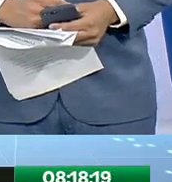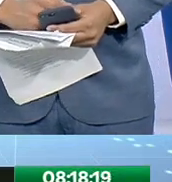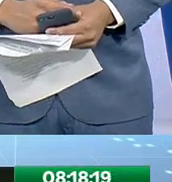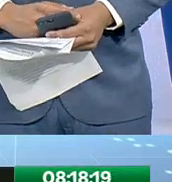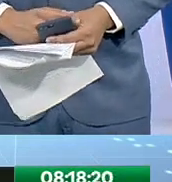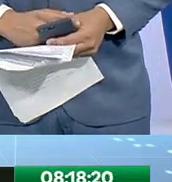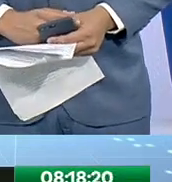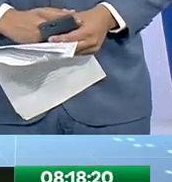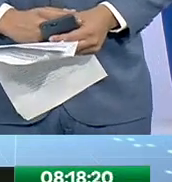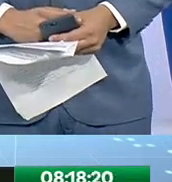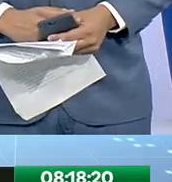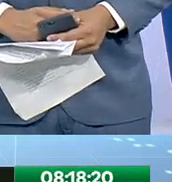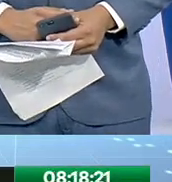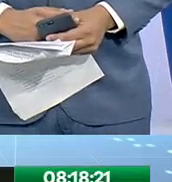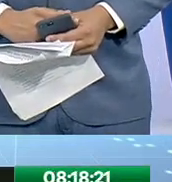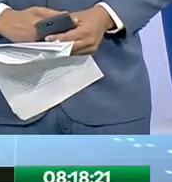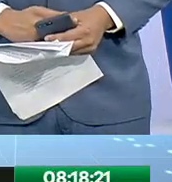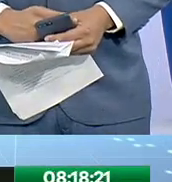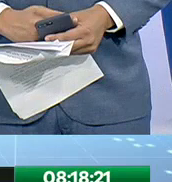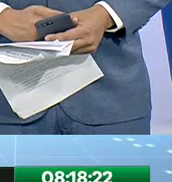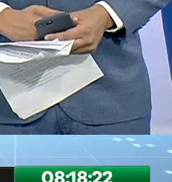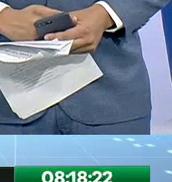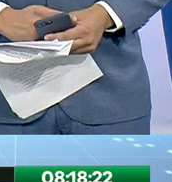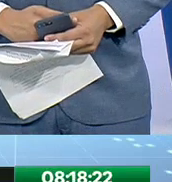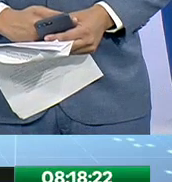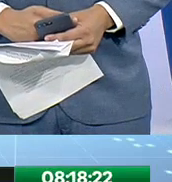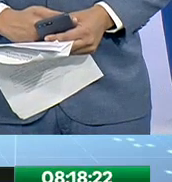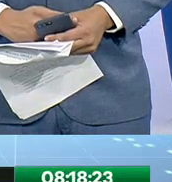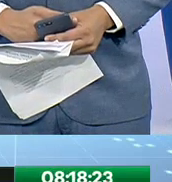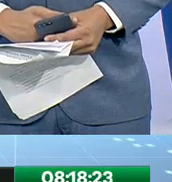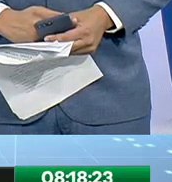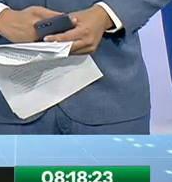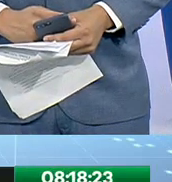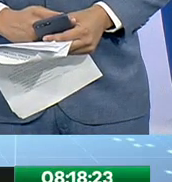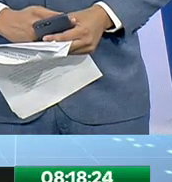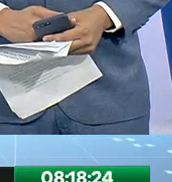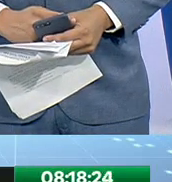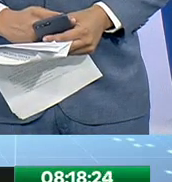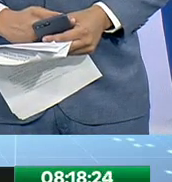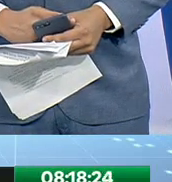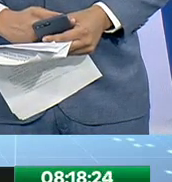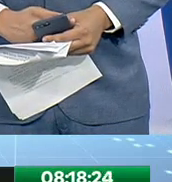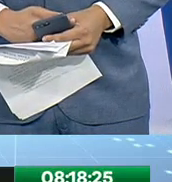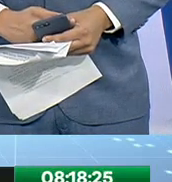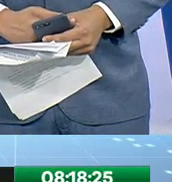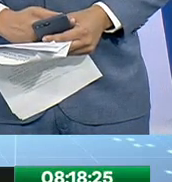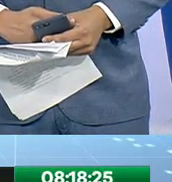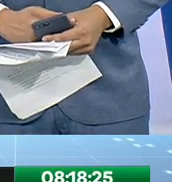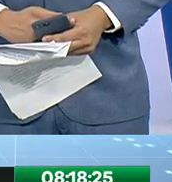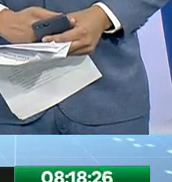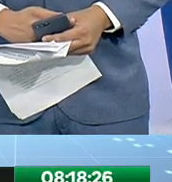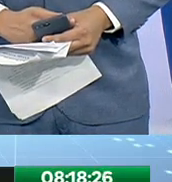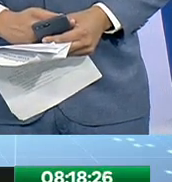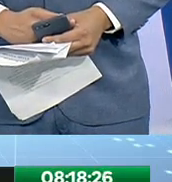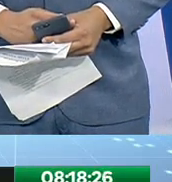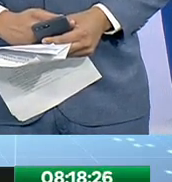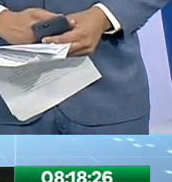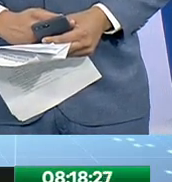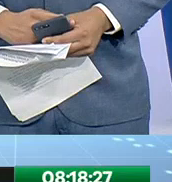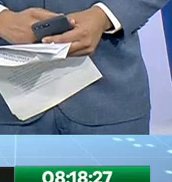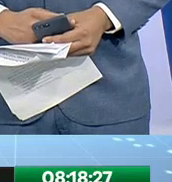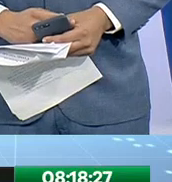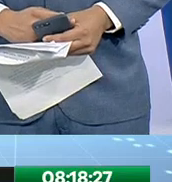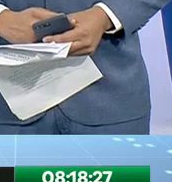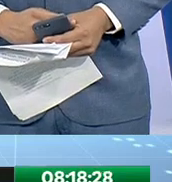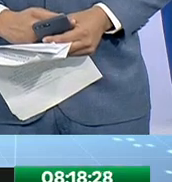alcantarillas en este sector están rebosadas y sin duda alguna, para los moradores, para los vecinos quienes viven aquí, se ha convertido